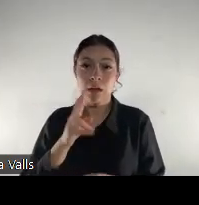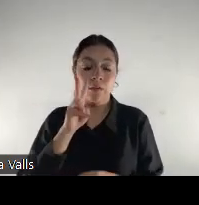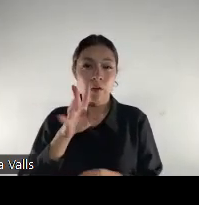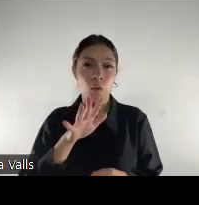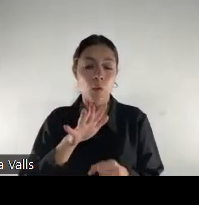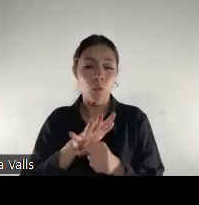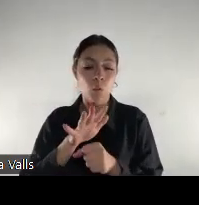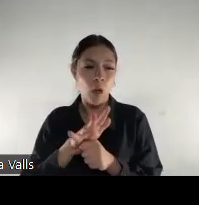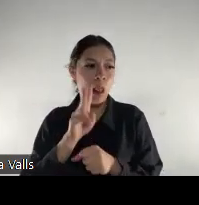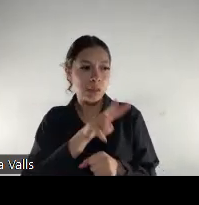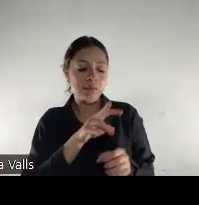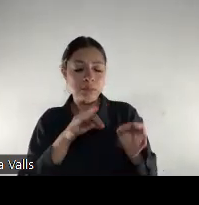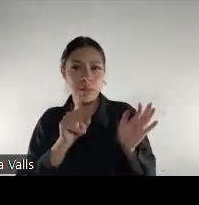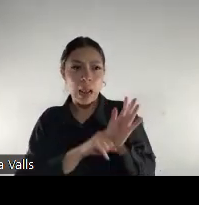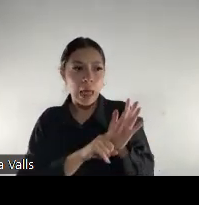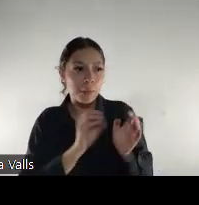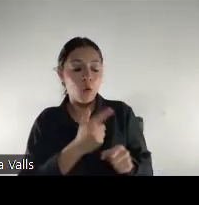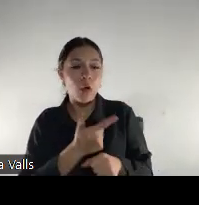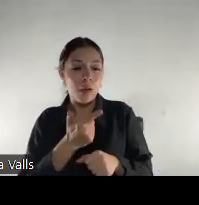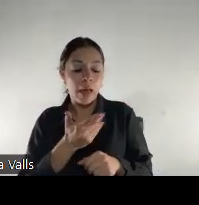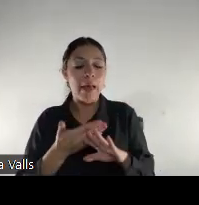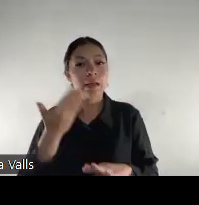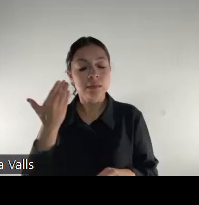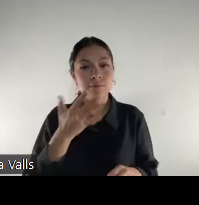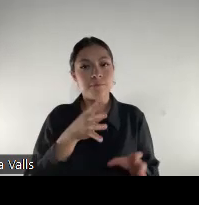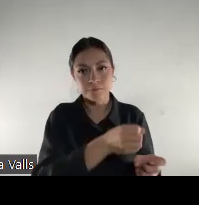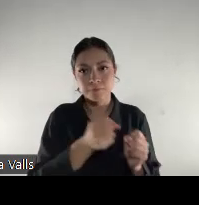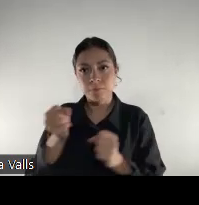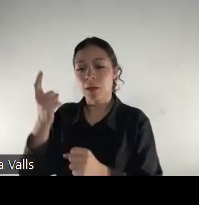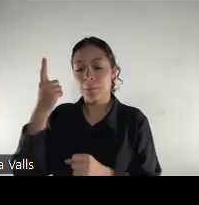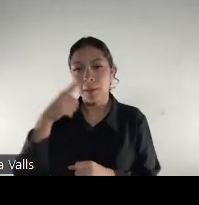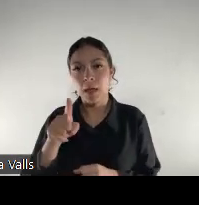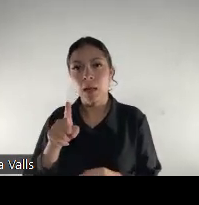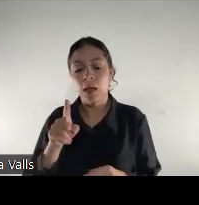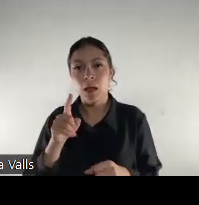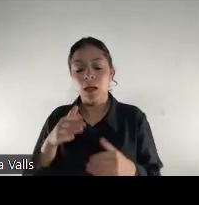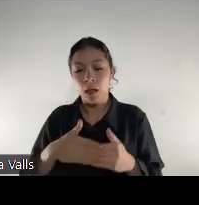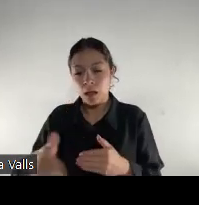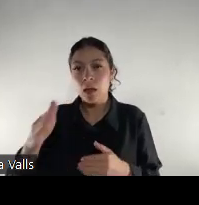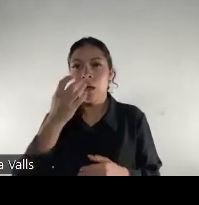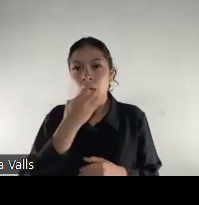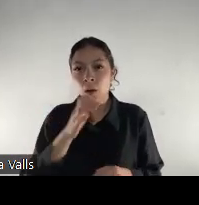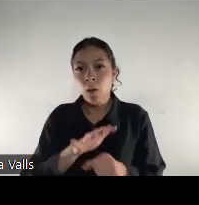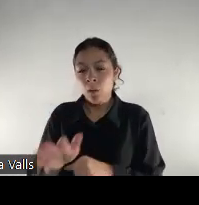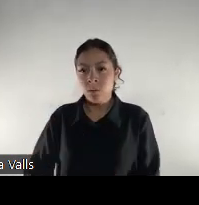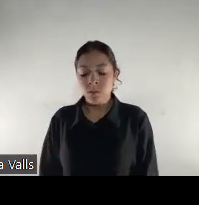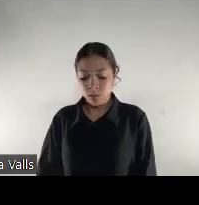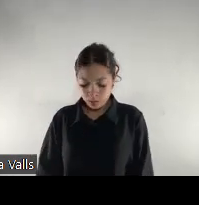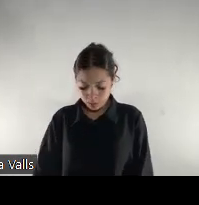alarma, empezamos la intervención a la par de la emisión del diagnóstico.